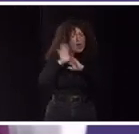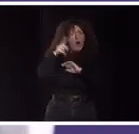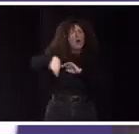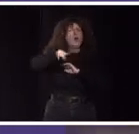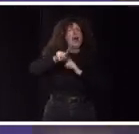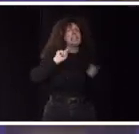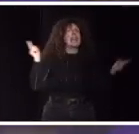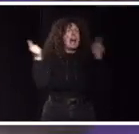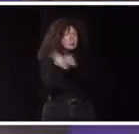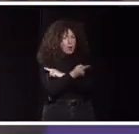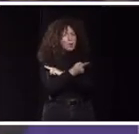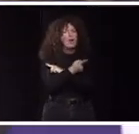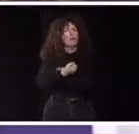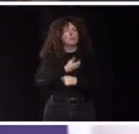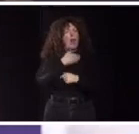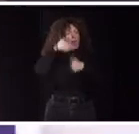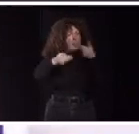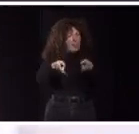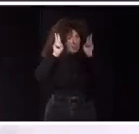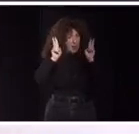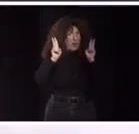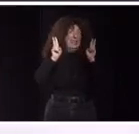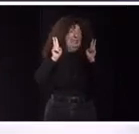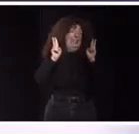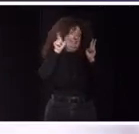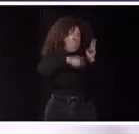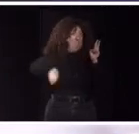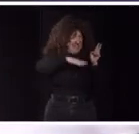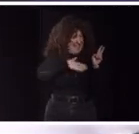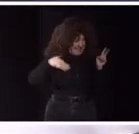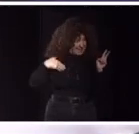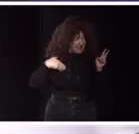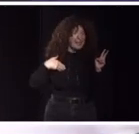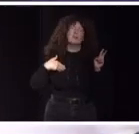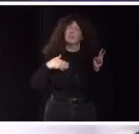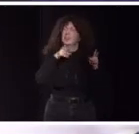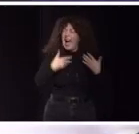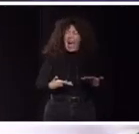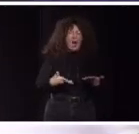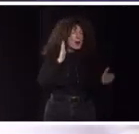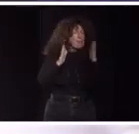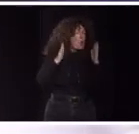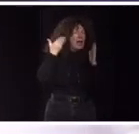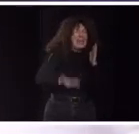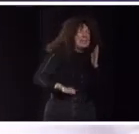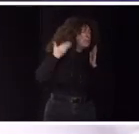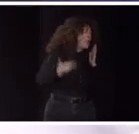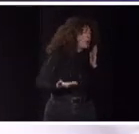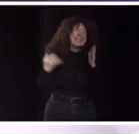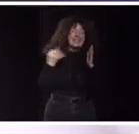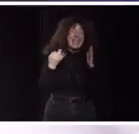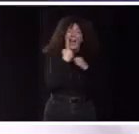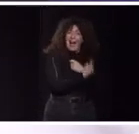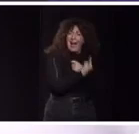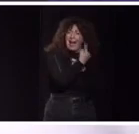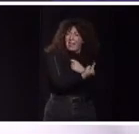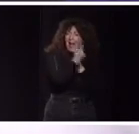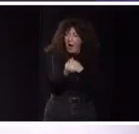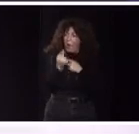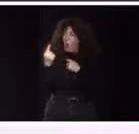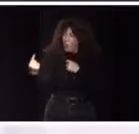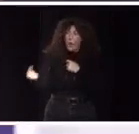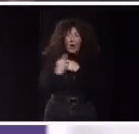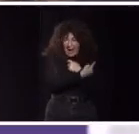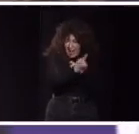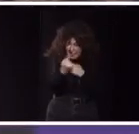transformadora de nuestros pueblos y de las gentes de nuestro país. Ahora es más importante que nunca que cada militante, cada una de